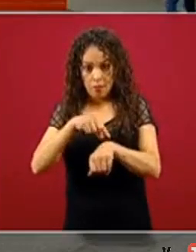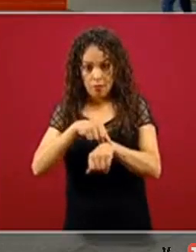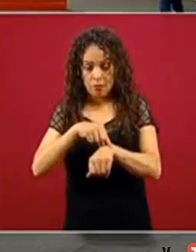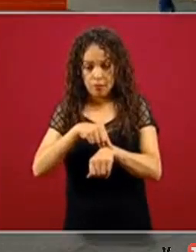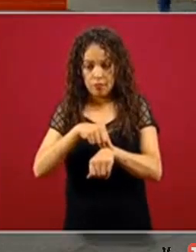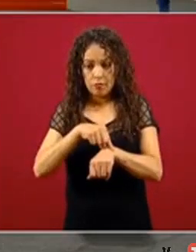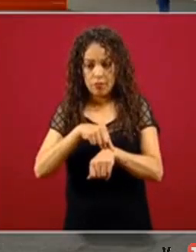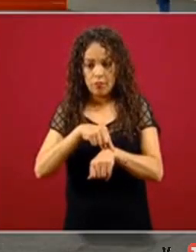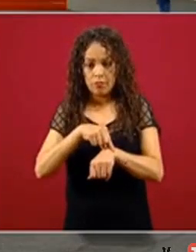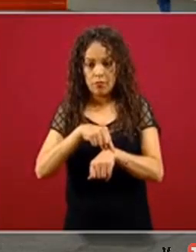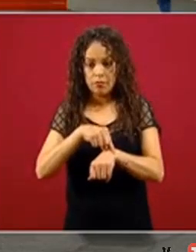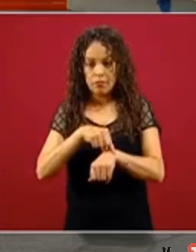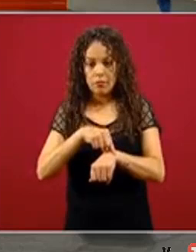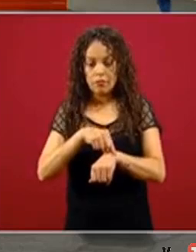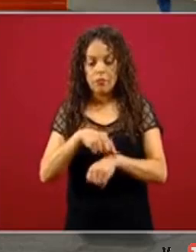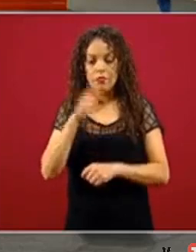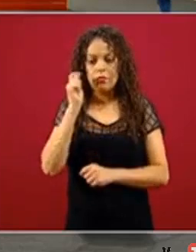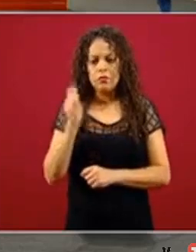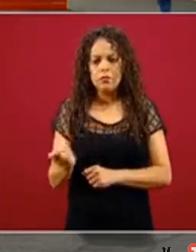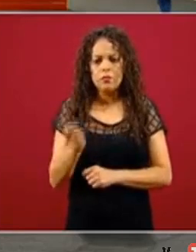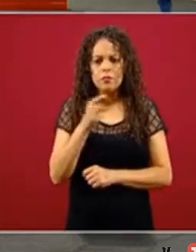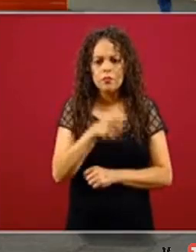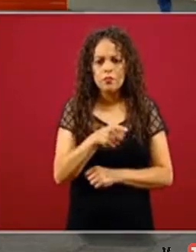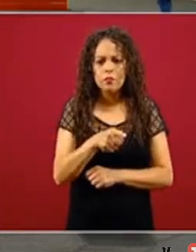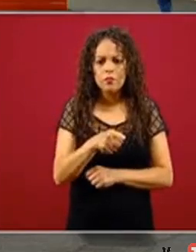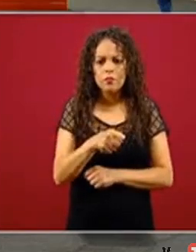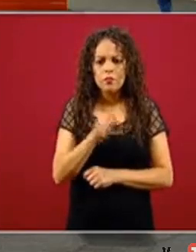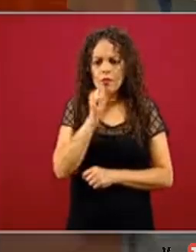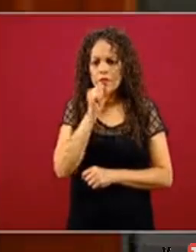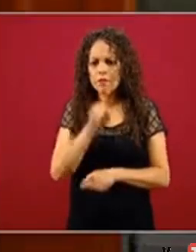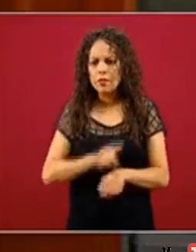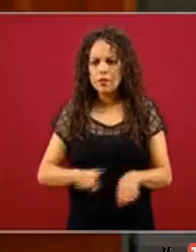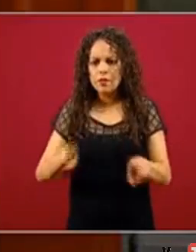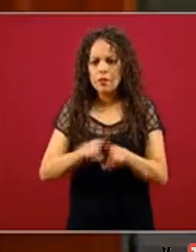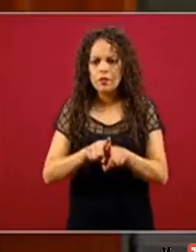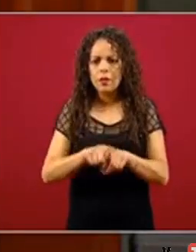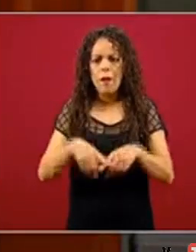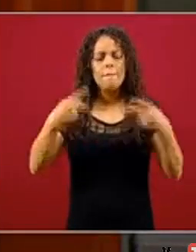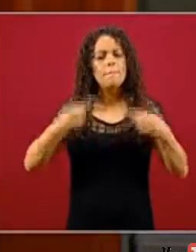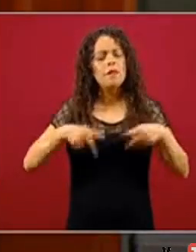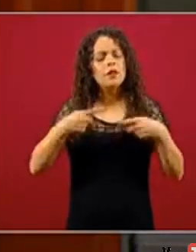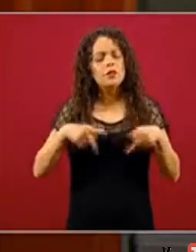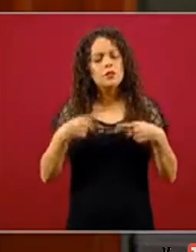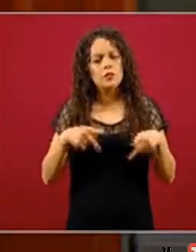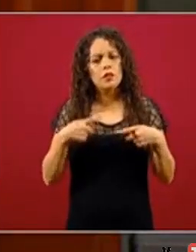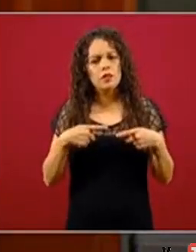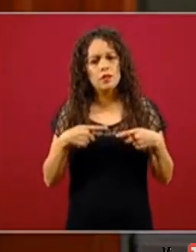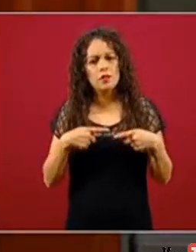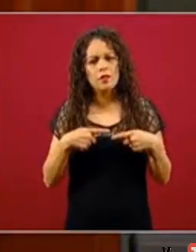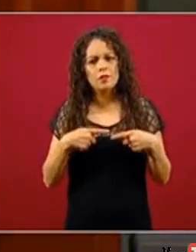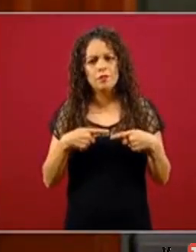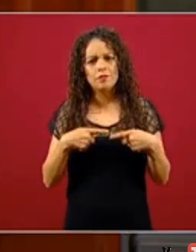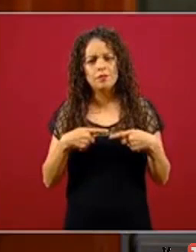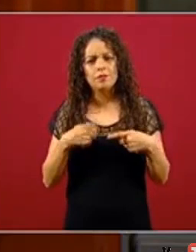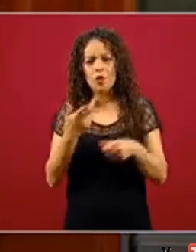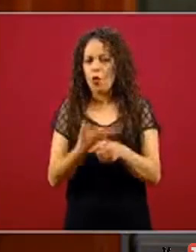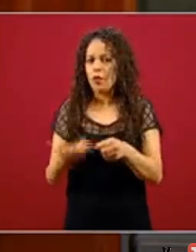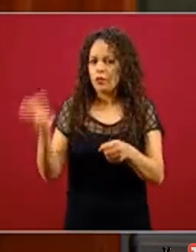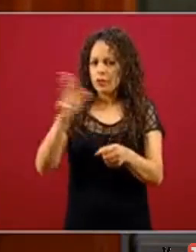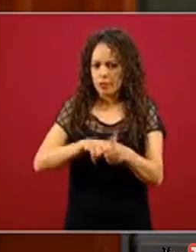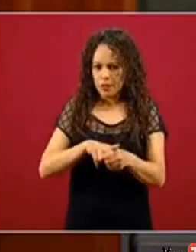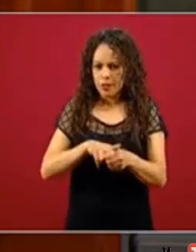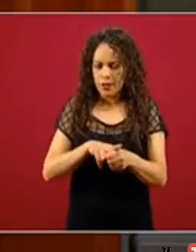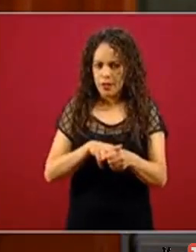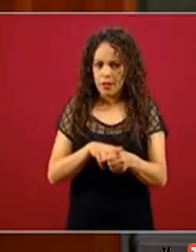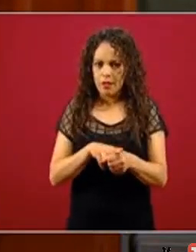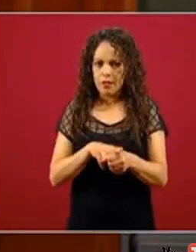medicina convencional y además una especialización en la misma materia. Se acercó personal de este hospital renovado y